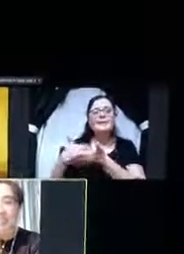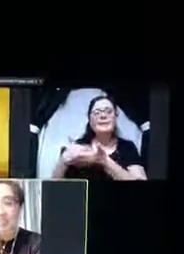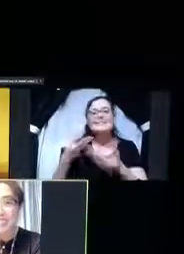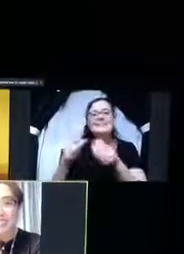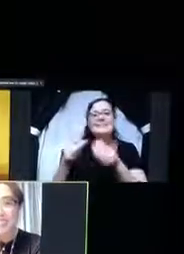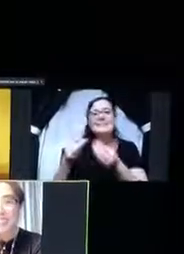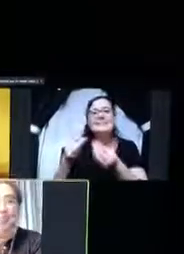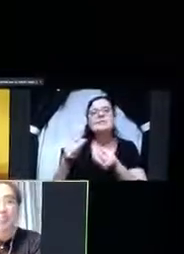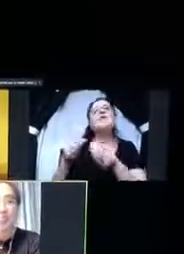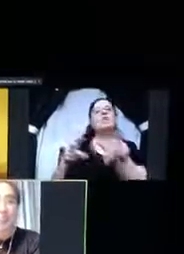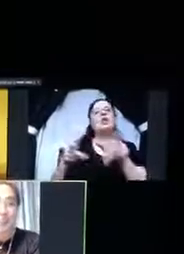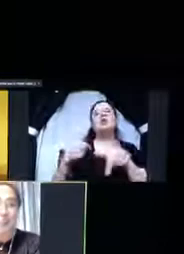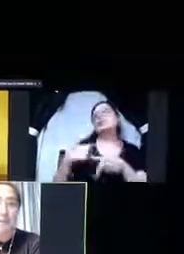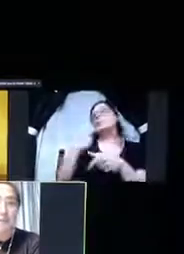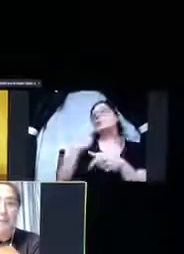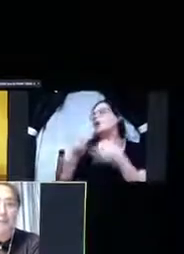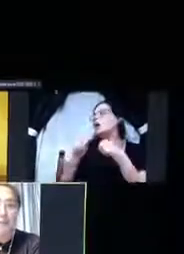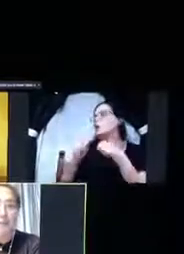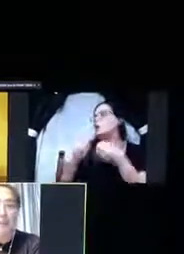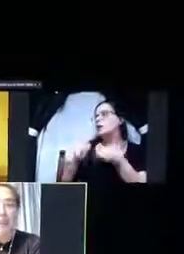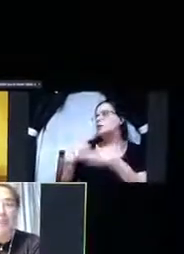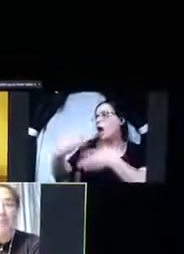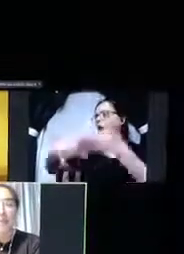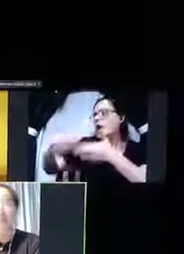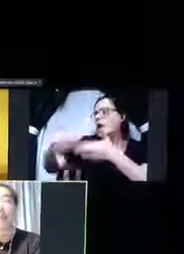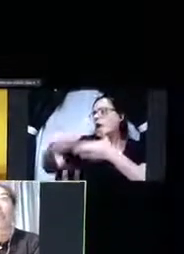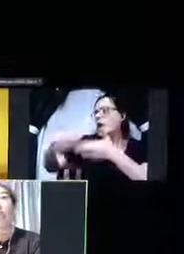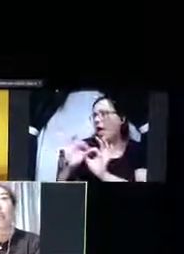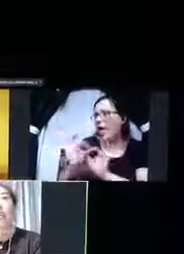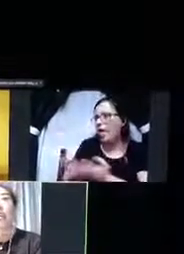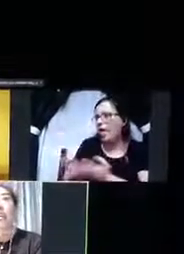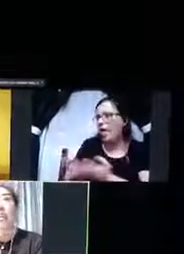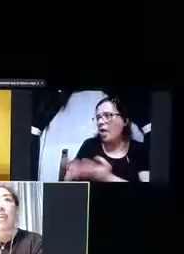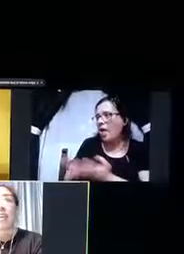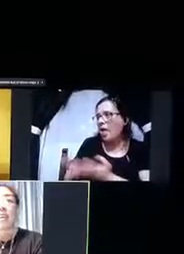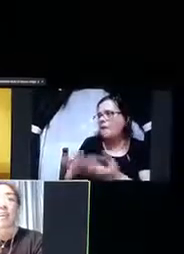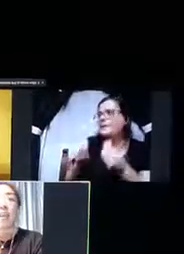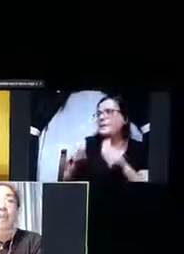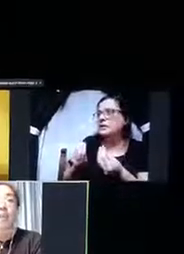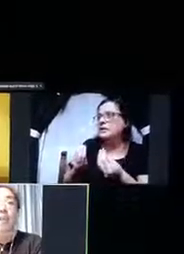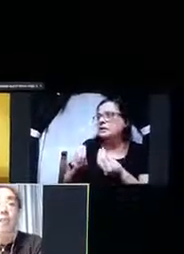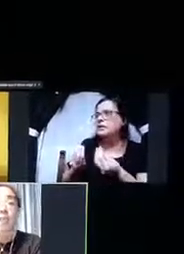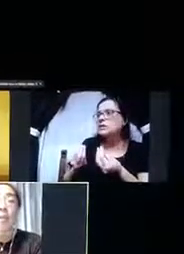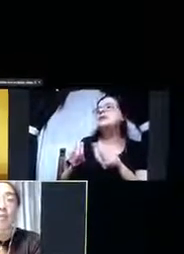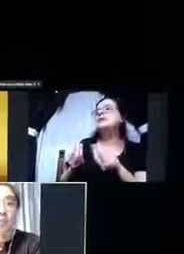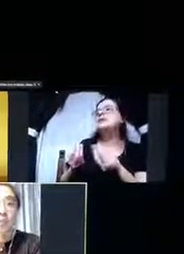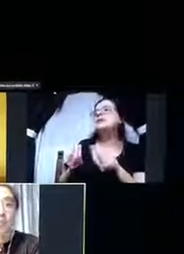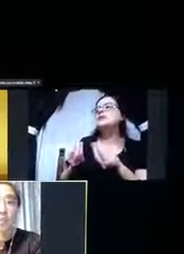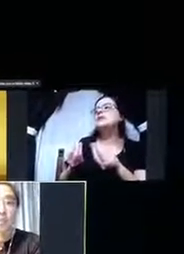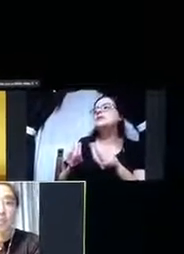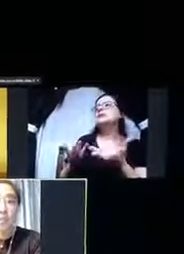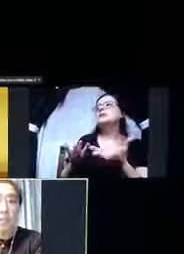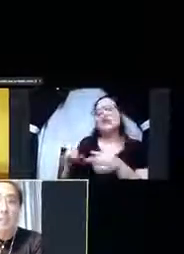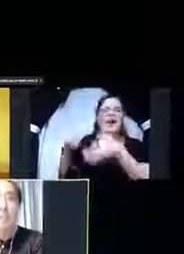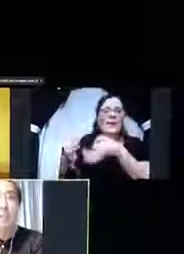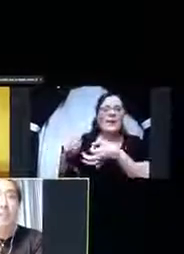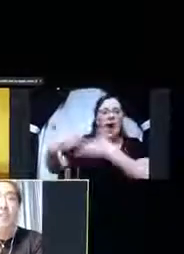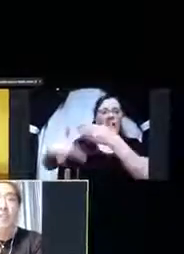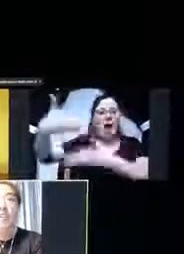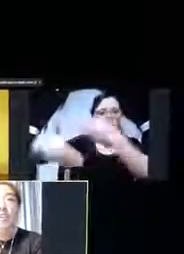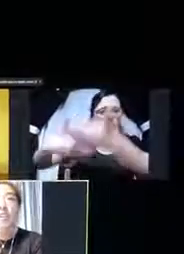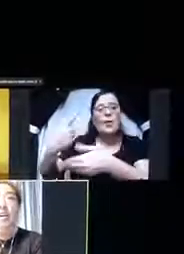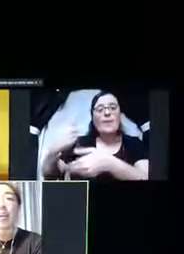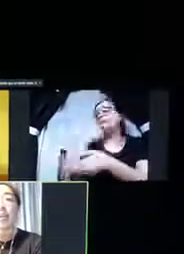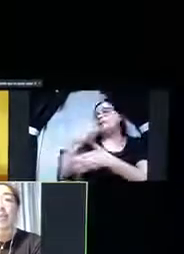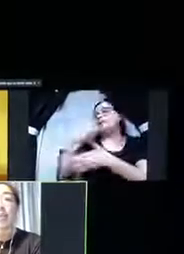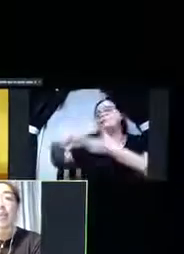empezar a funcionar esto, no? Conociendo las dificultades y las dificultades de Melody. Y claramente cuando se ve en las